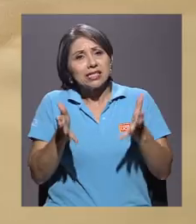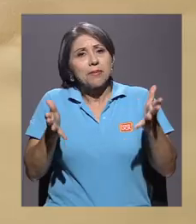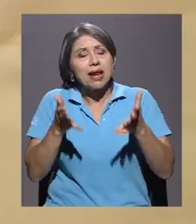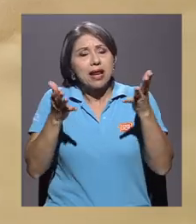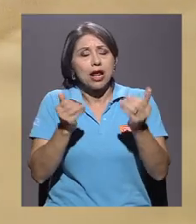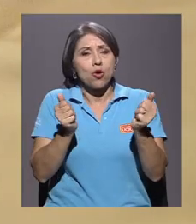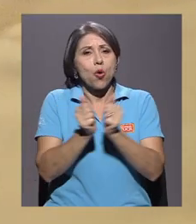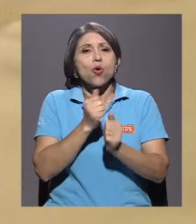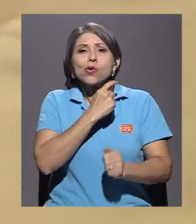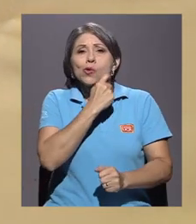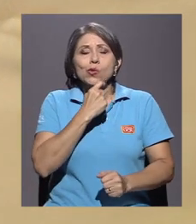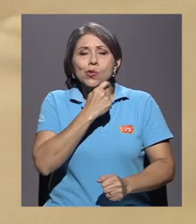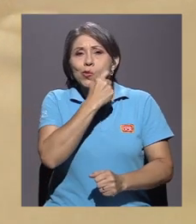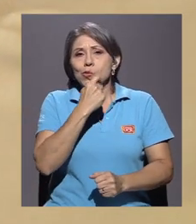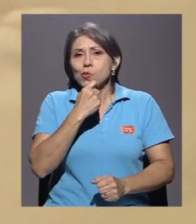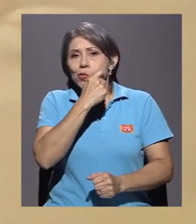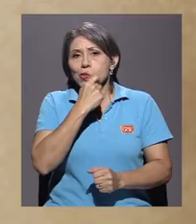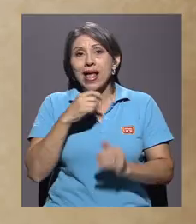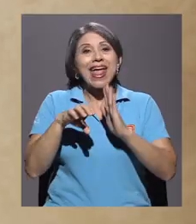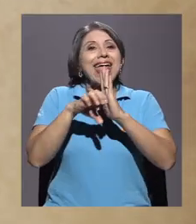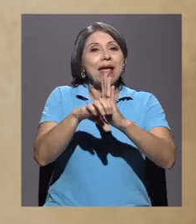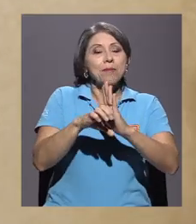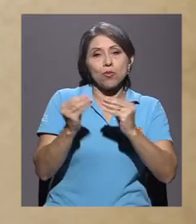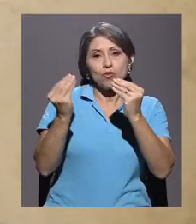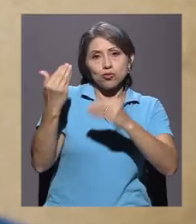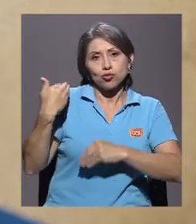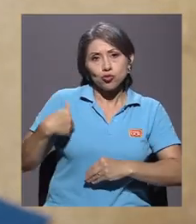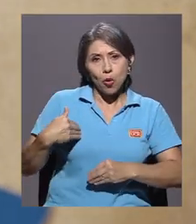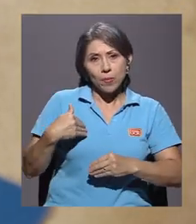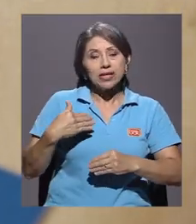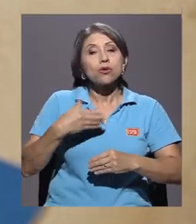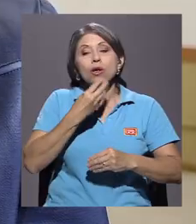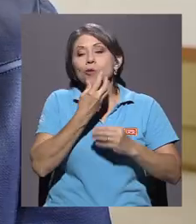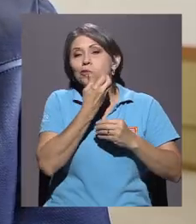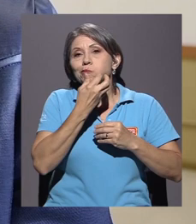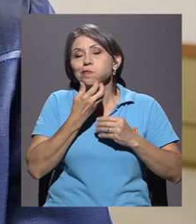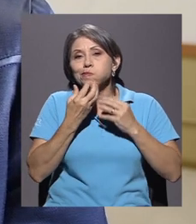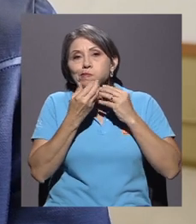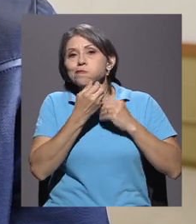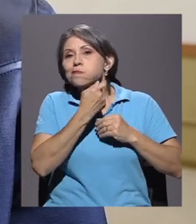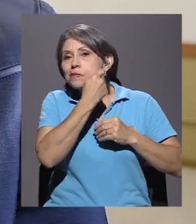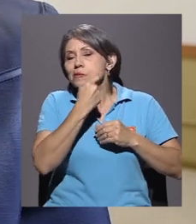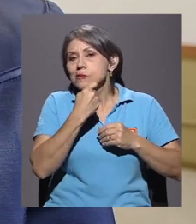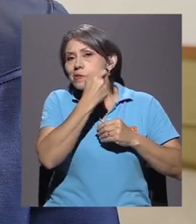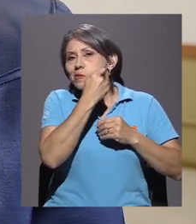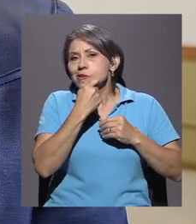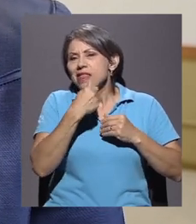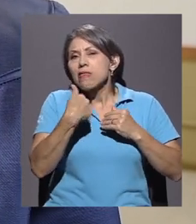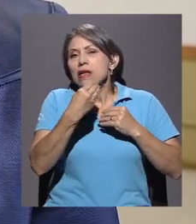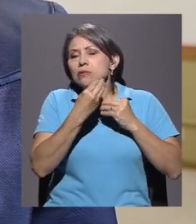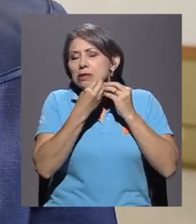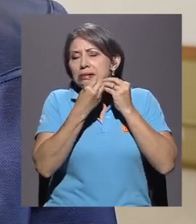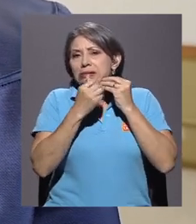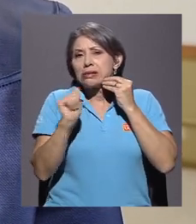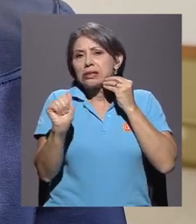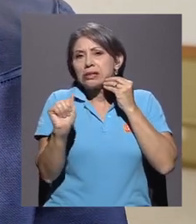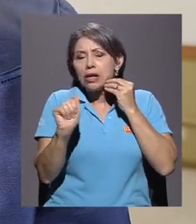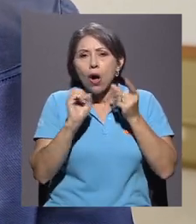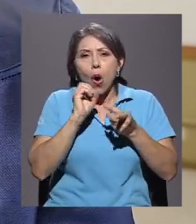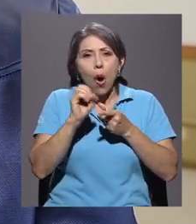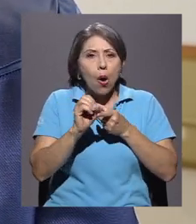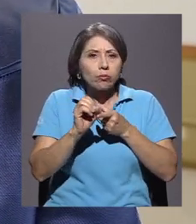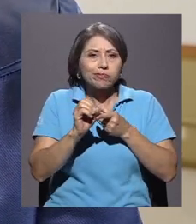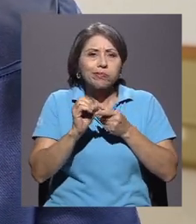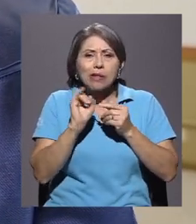rasurado. Para ponerle un ejemplo, muchas personas, muchos hombres, al momento de rasurarse, tienen ciertas alergias al rasurado o también pueden